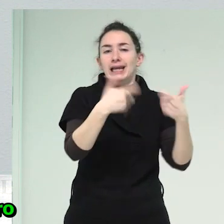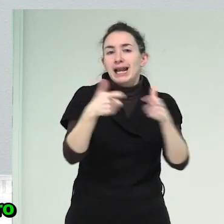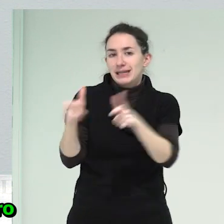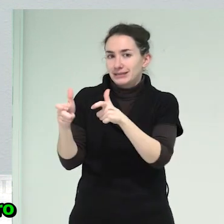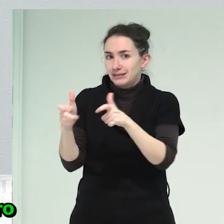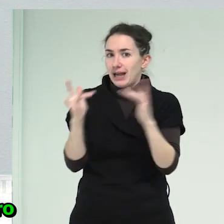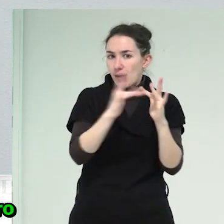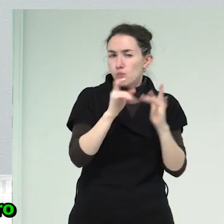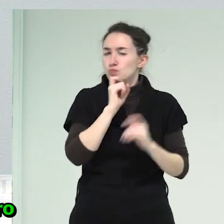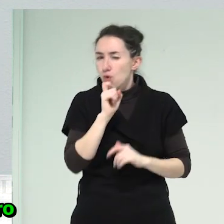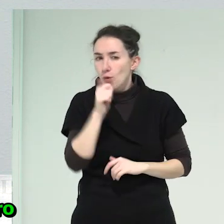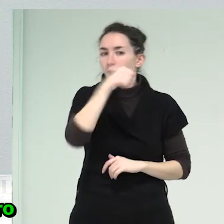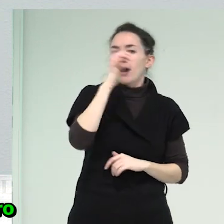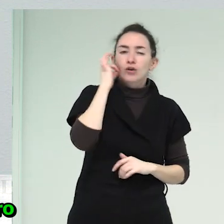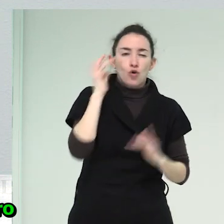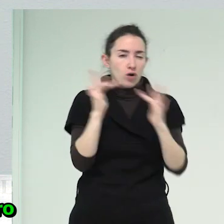género,